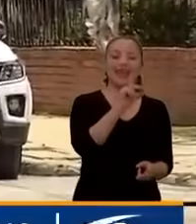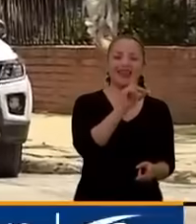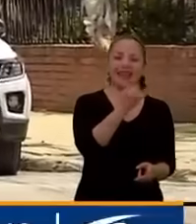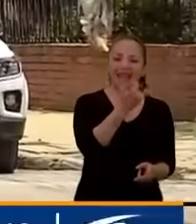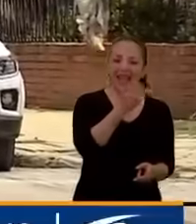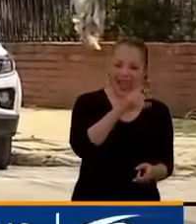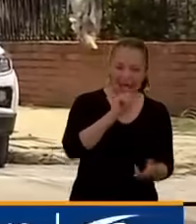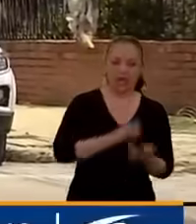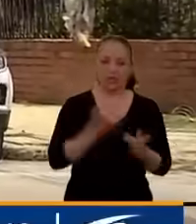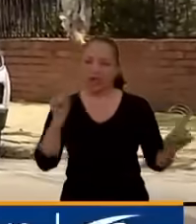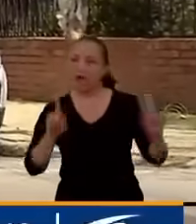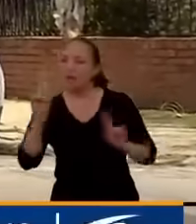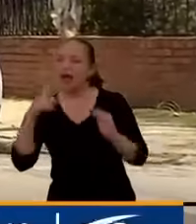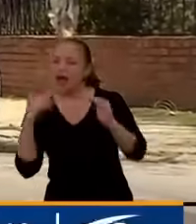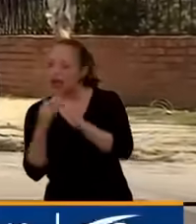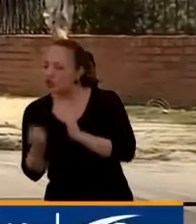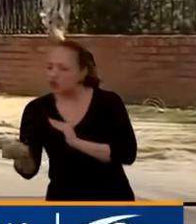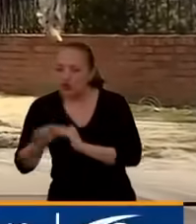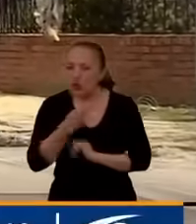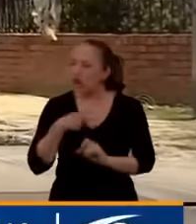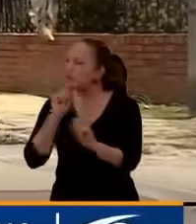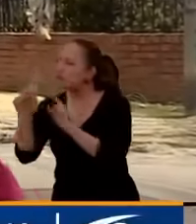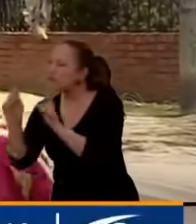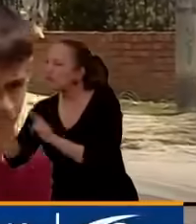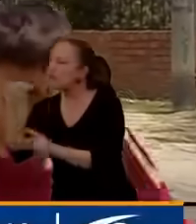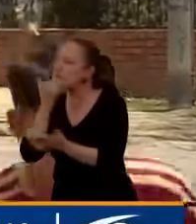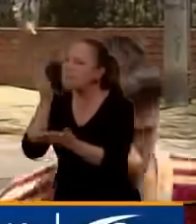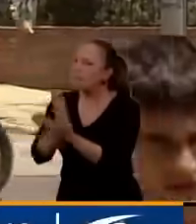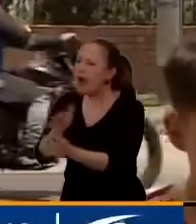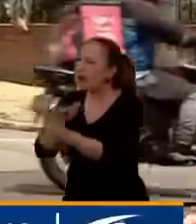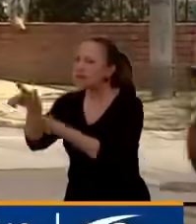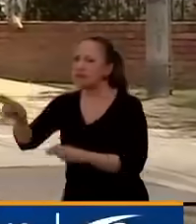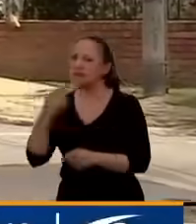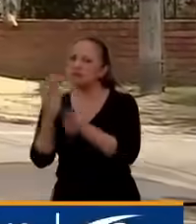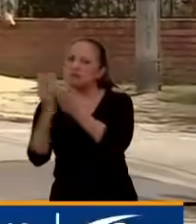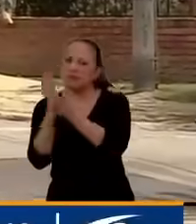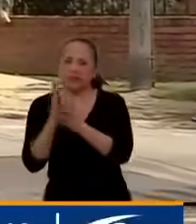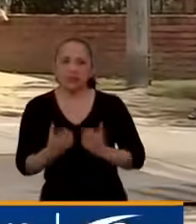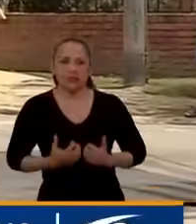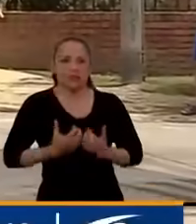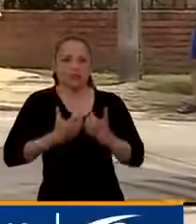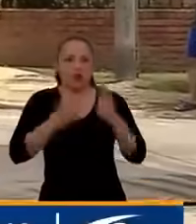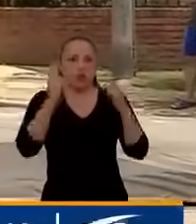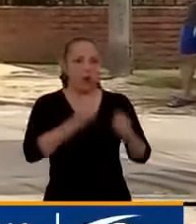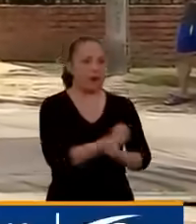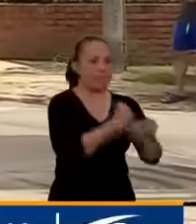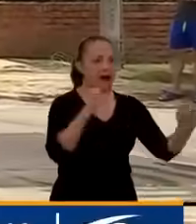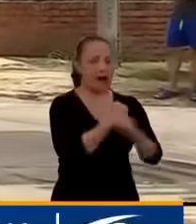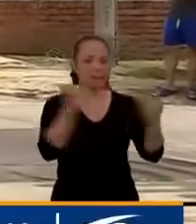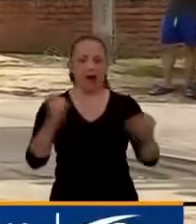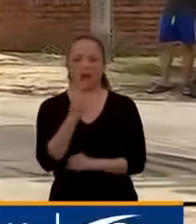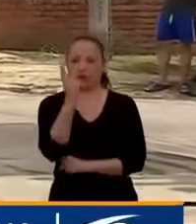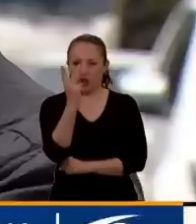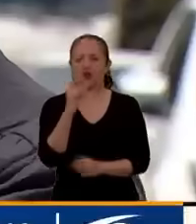gente y hablamos con los vecinos, con los más afectados, quienes cuentan los momentos angustiantes de estas dos detonaciones. Escuchemos.